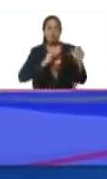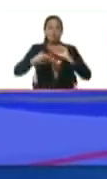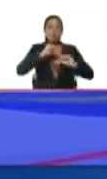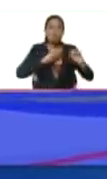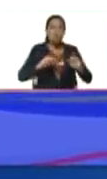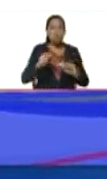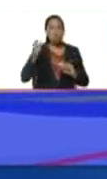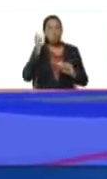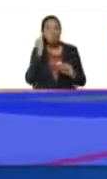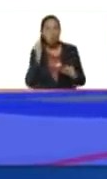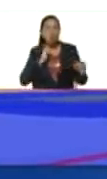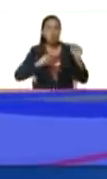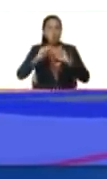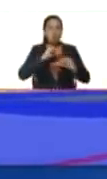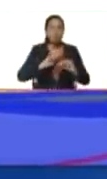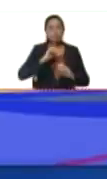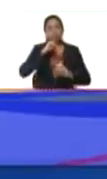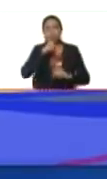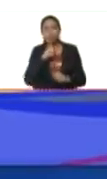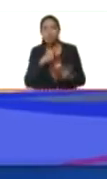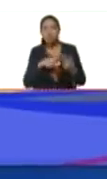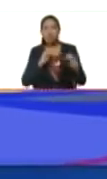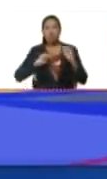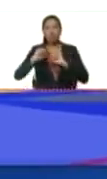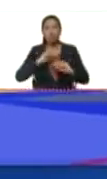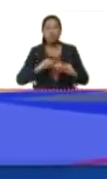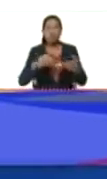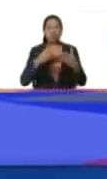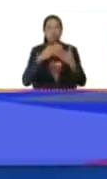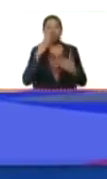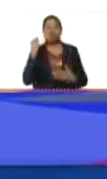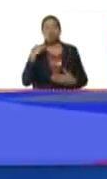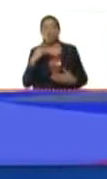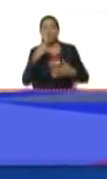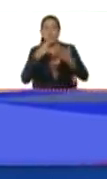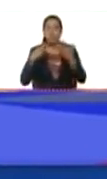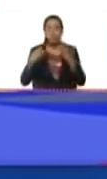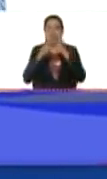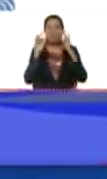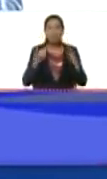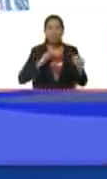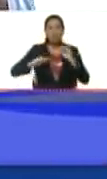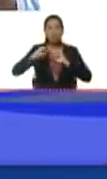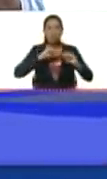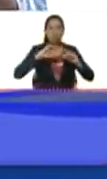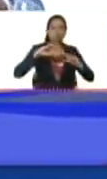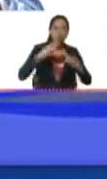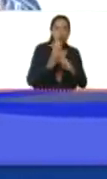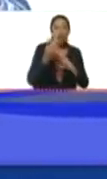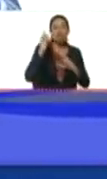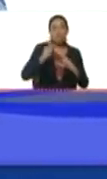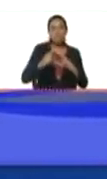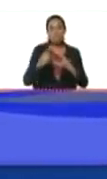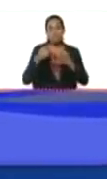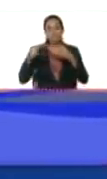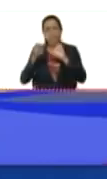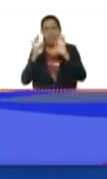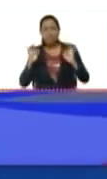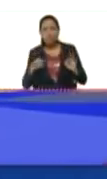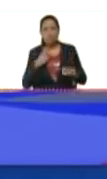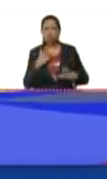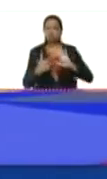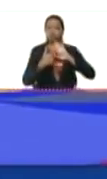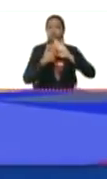de mujeres, con el movimiento de abuelos, con el movimiento de la juventud, la diversidad, los movimientos culturales, las distintas